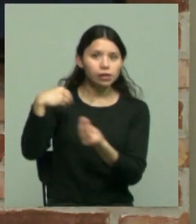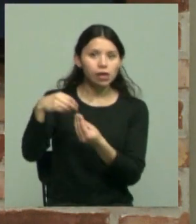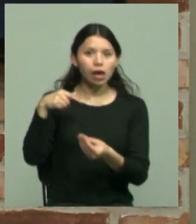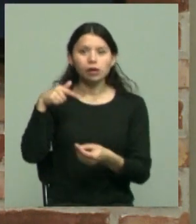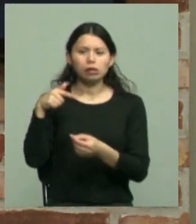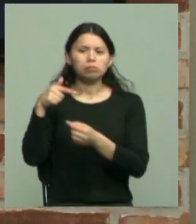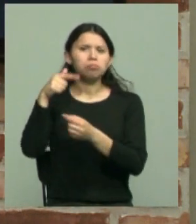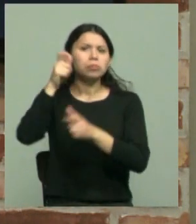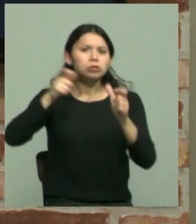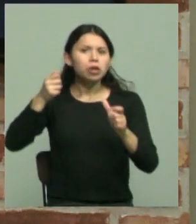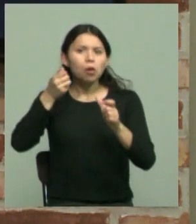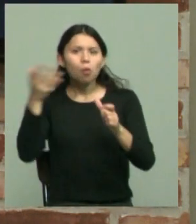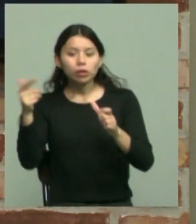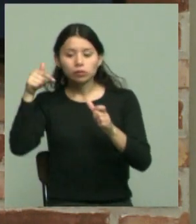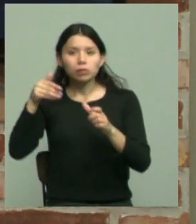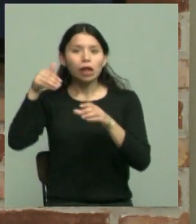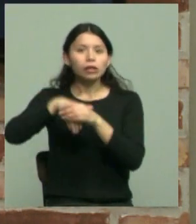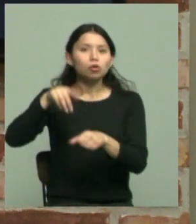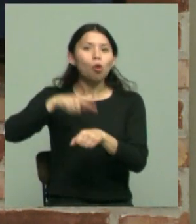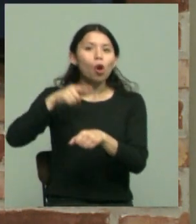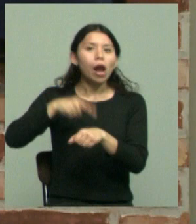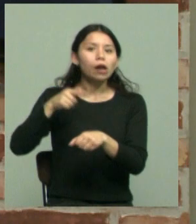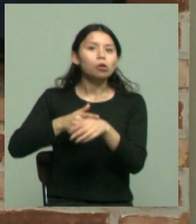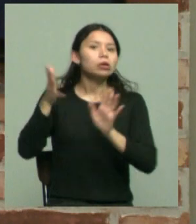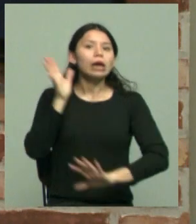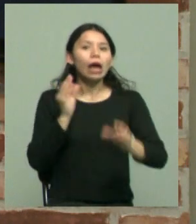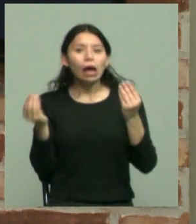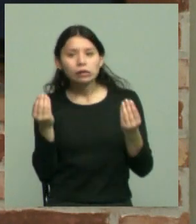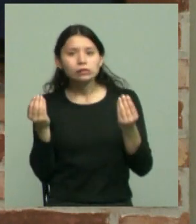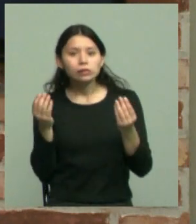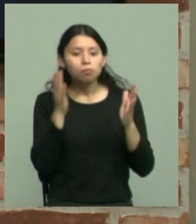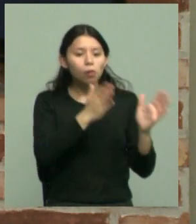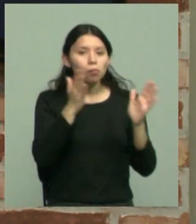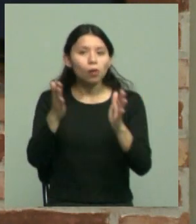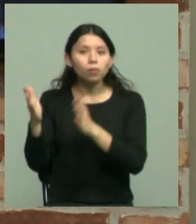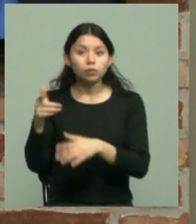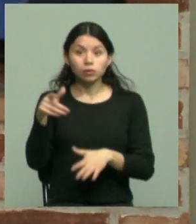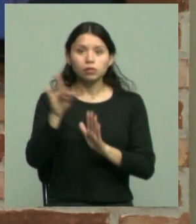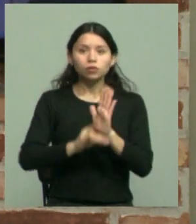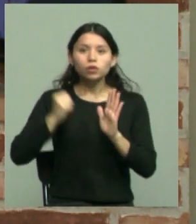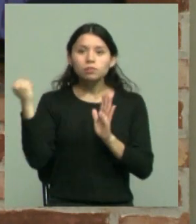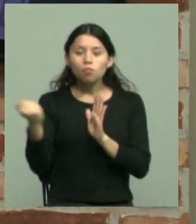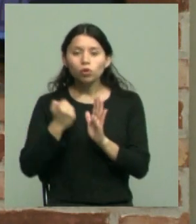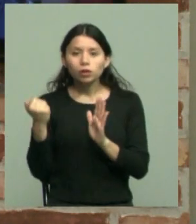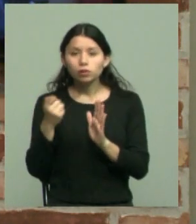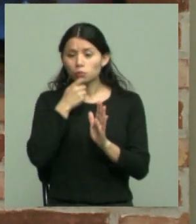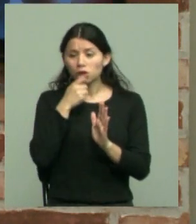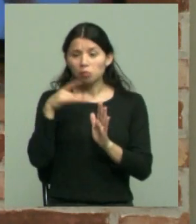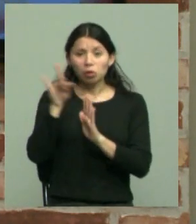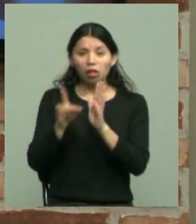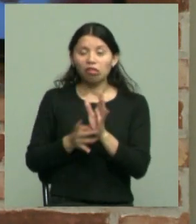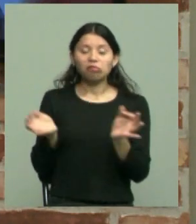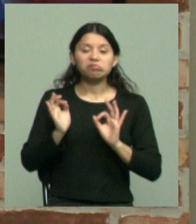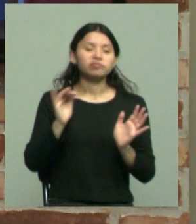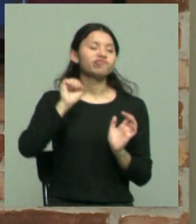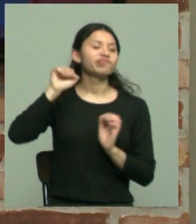compuesto, cómo se organizan sus horarios. Son todos datos muy importantes que sin ellos no se podrían implementar las medidas necesarias. Por